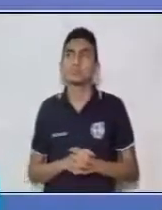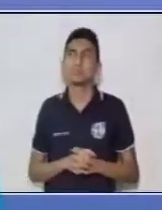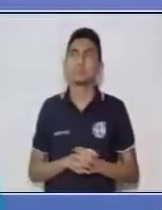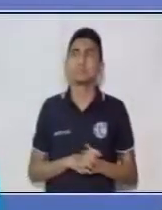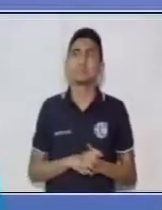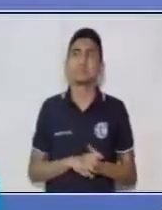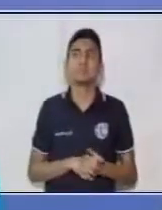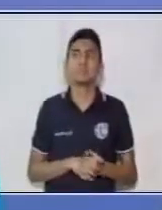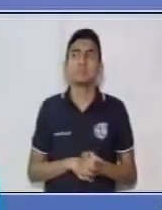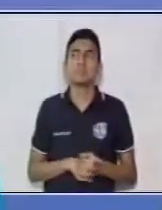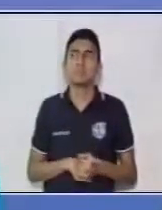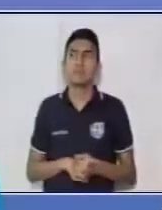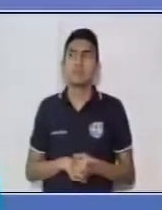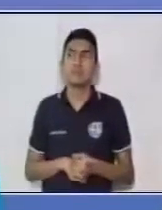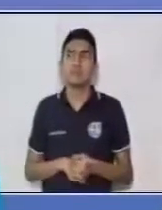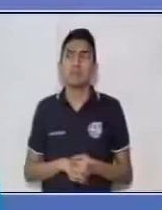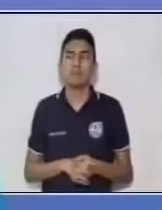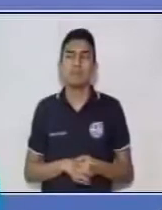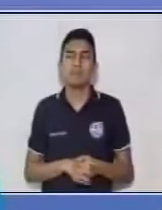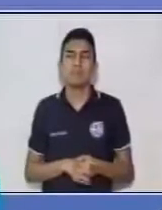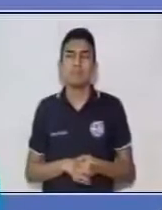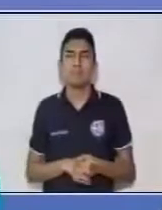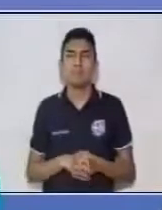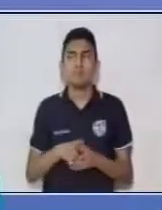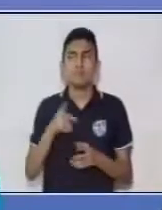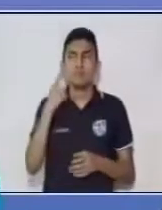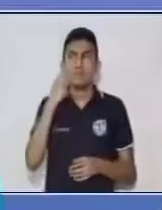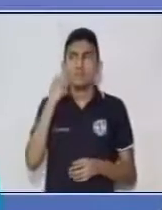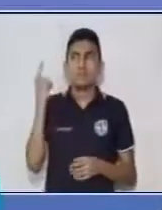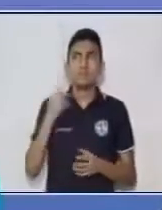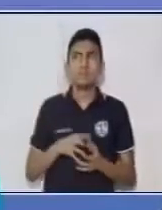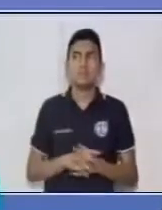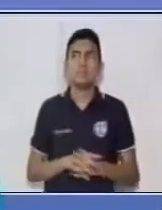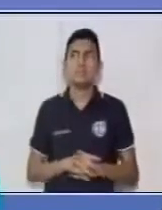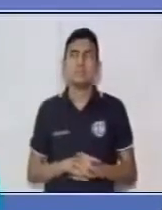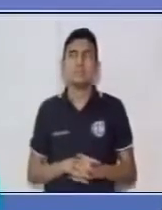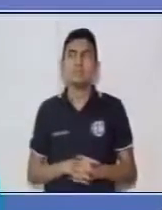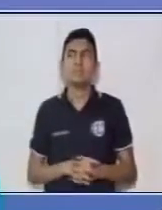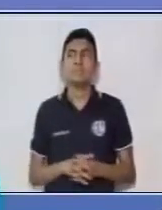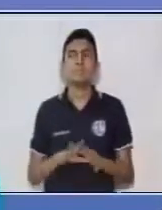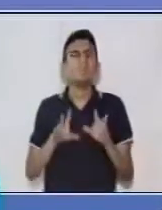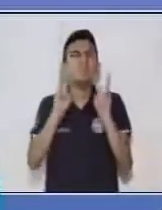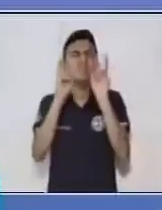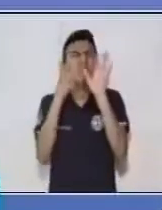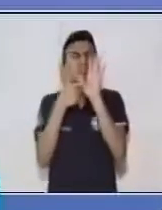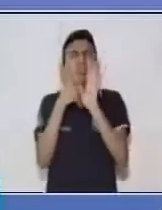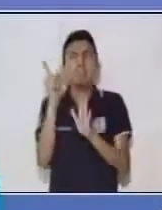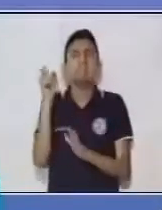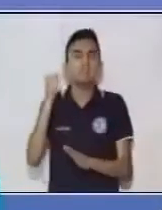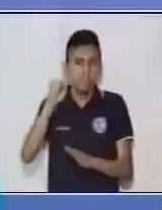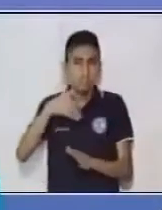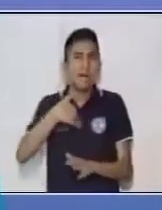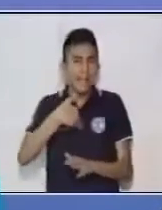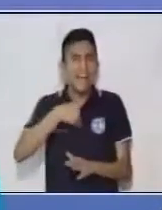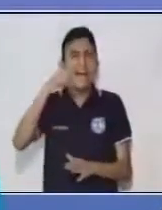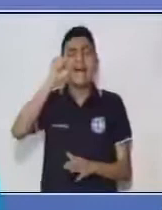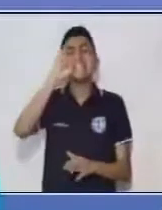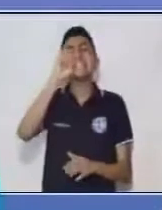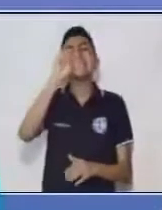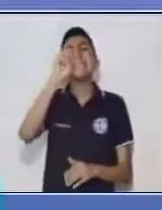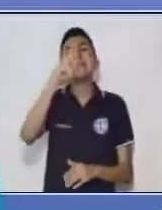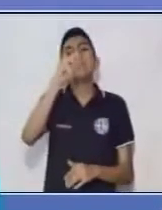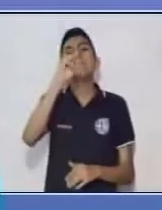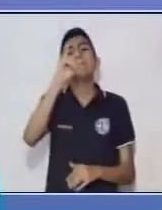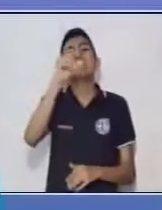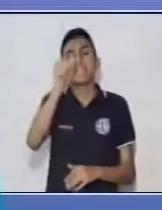su forma? No cambió. Entonces, este tiene simetría axial y